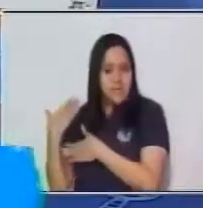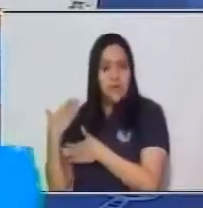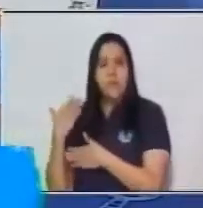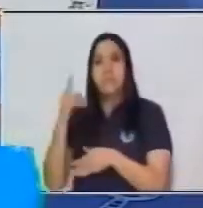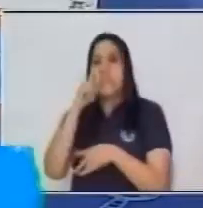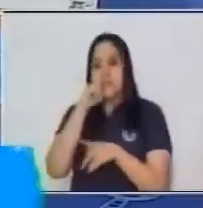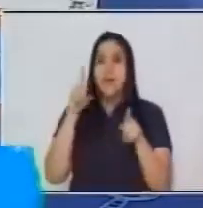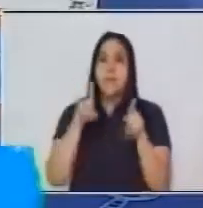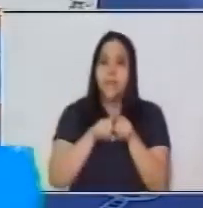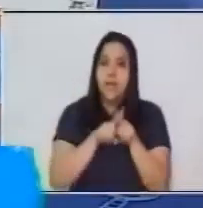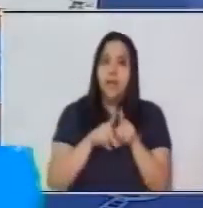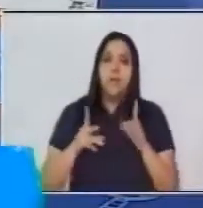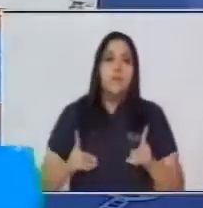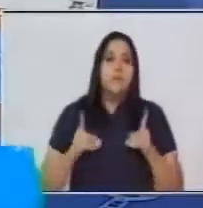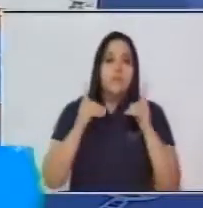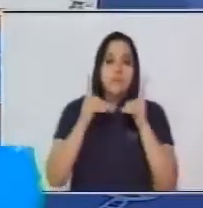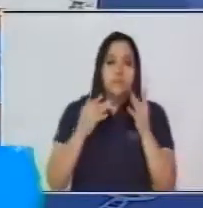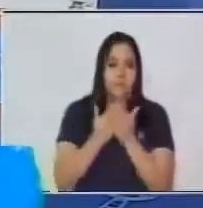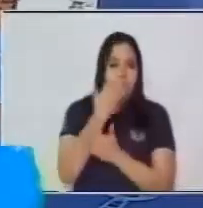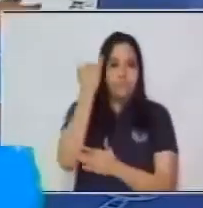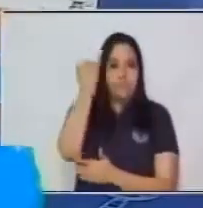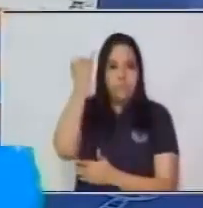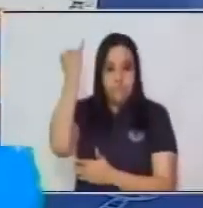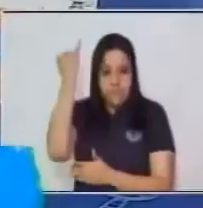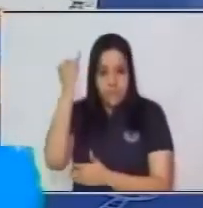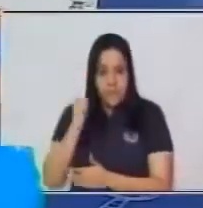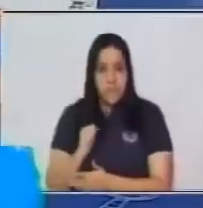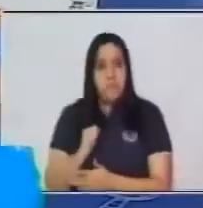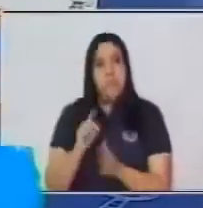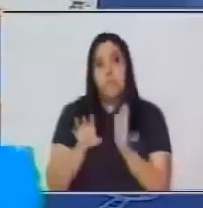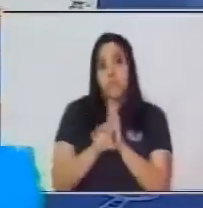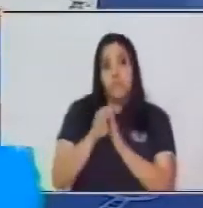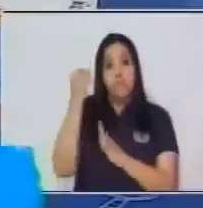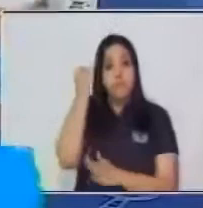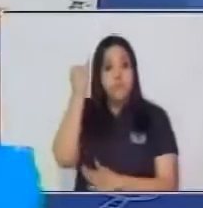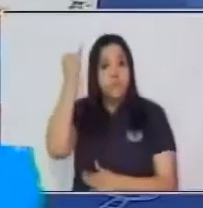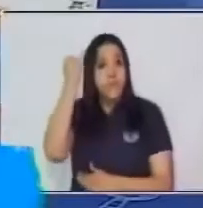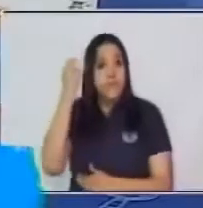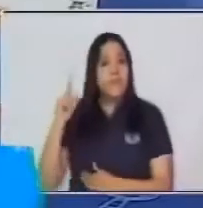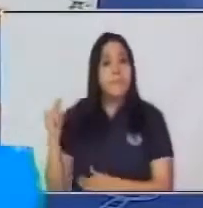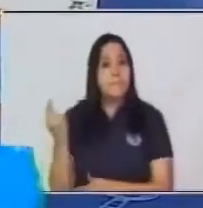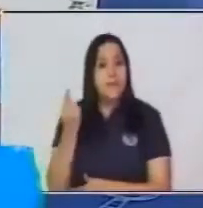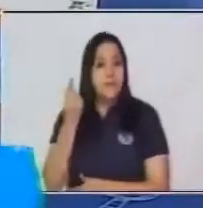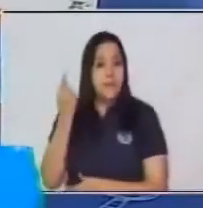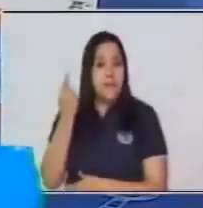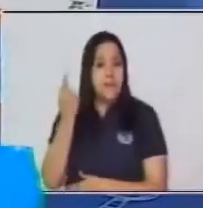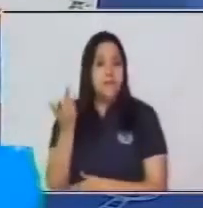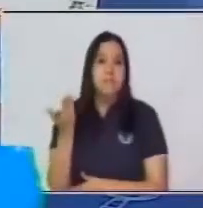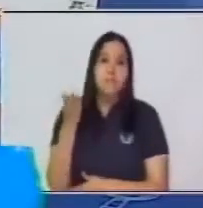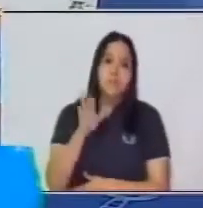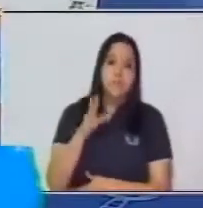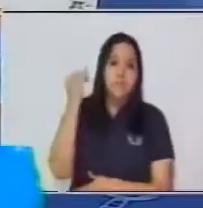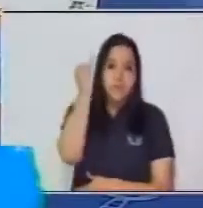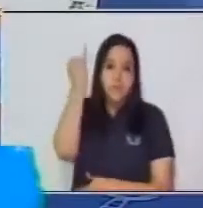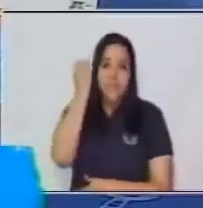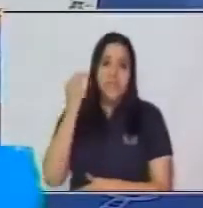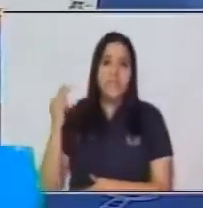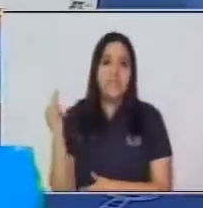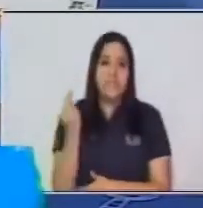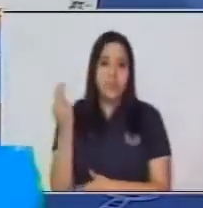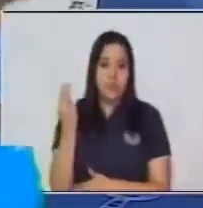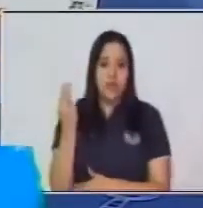como desarrollar una idea. ¿Te recuerdas que tenemos nuestras ideas principales y luego desarrollamos las ideas secundarias